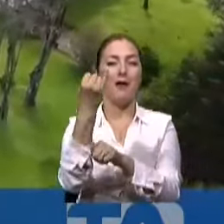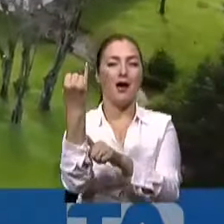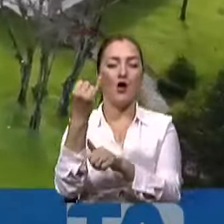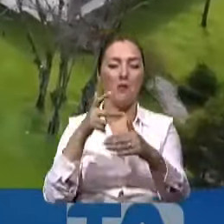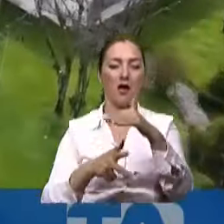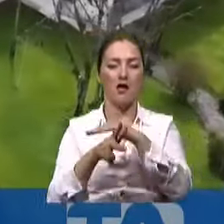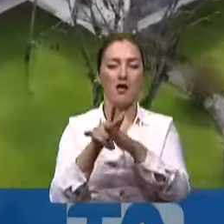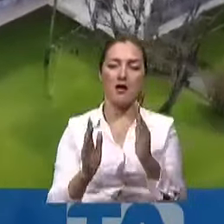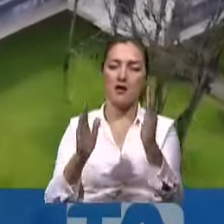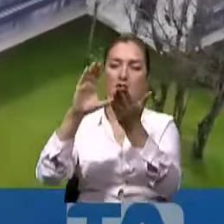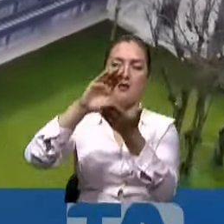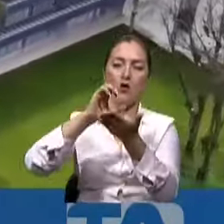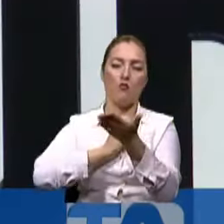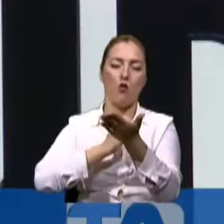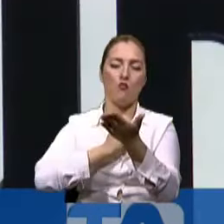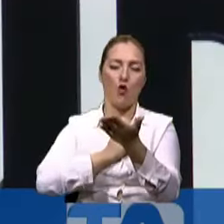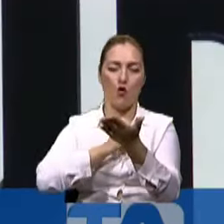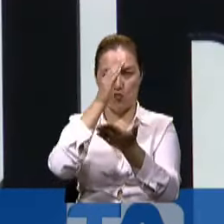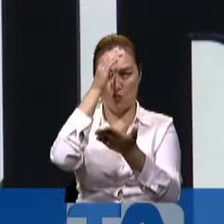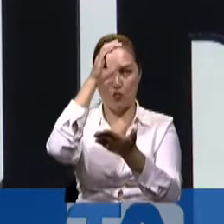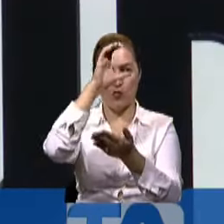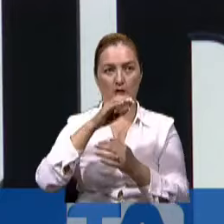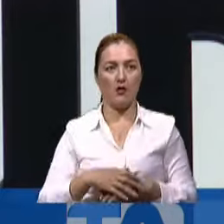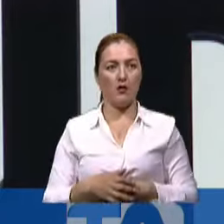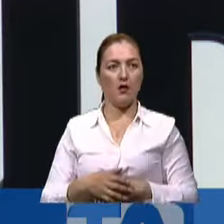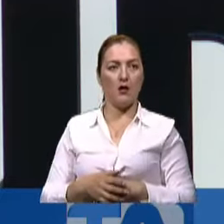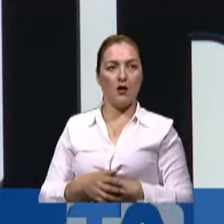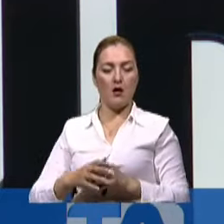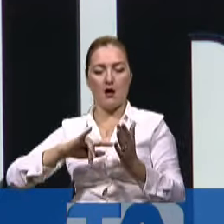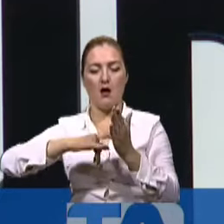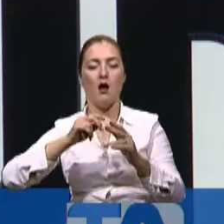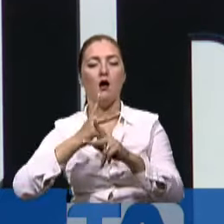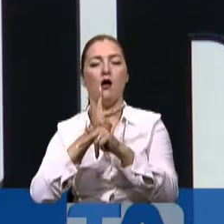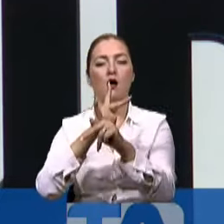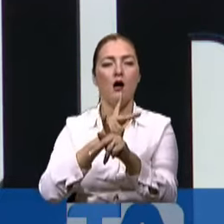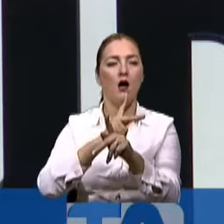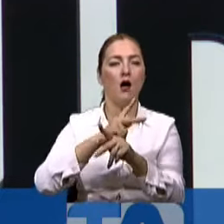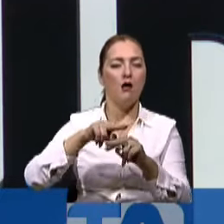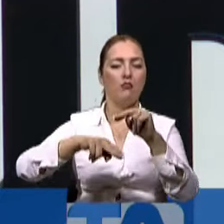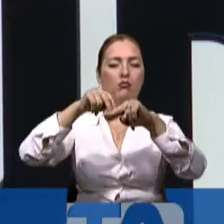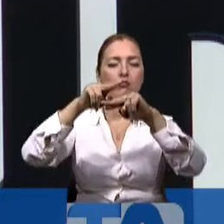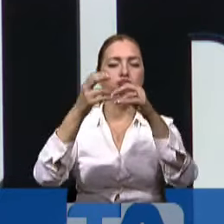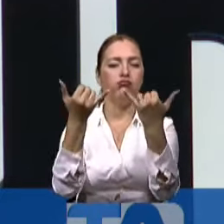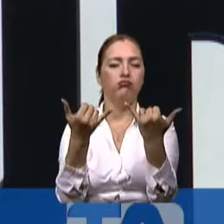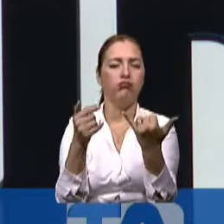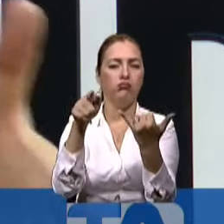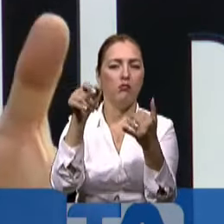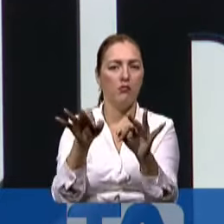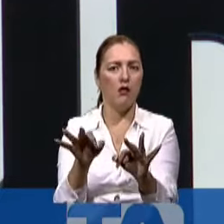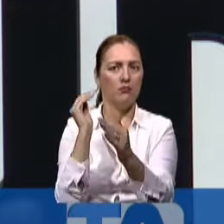edificio central y otras áreas son patrimoniales. Para la protección de la arquitectura moderna, confirma que este es un